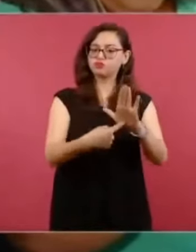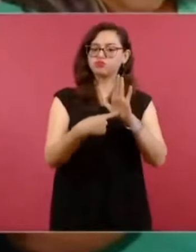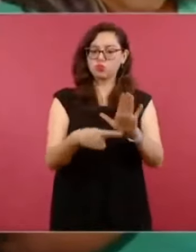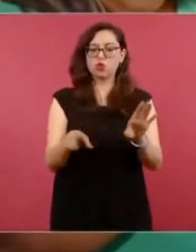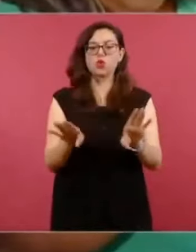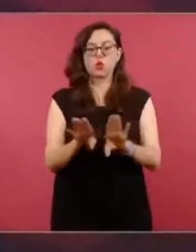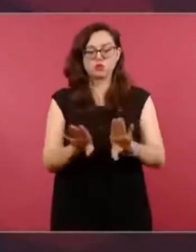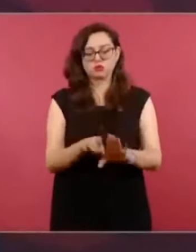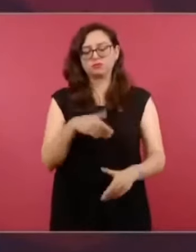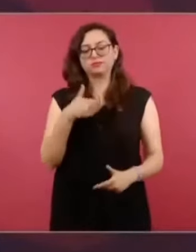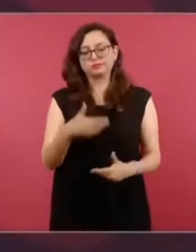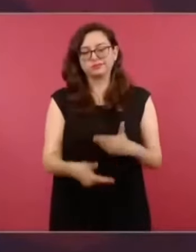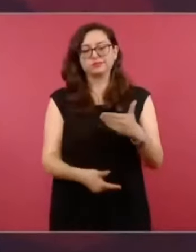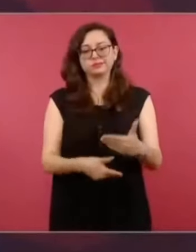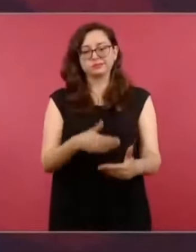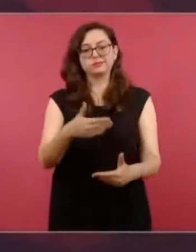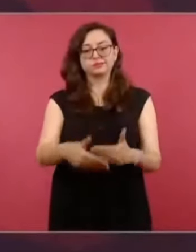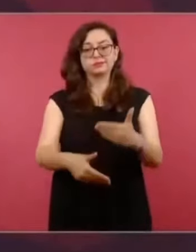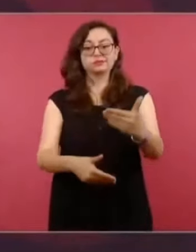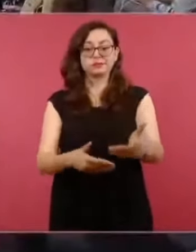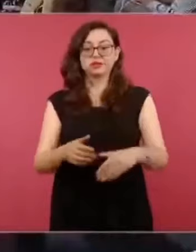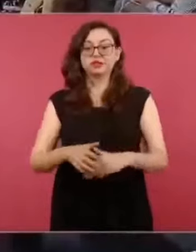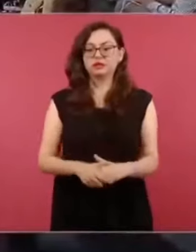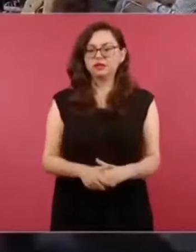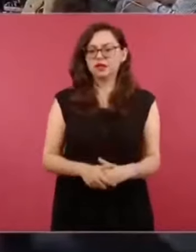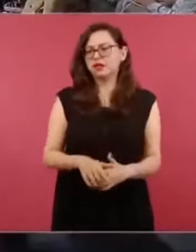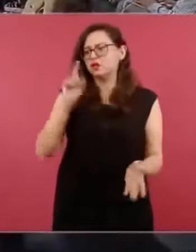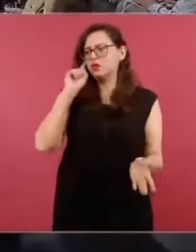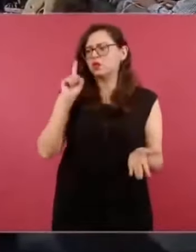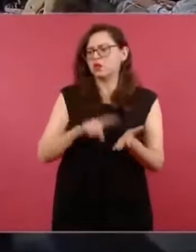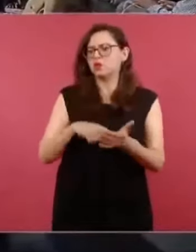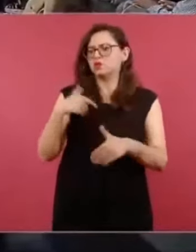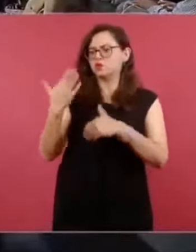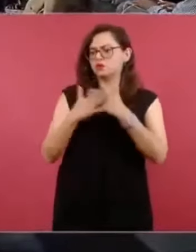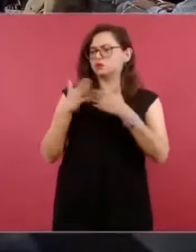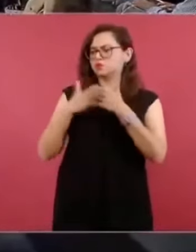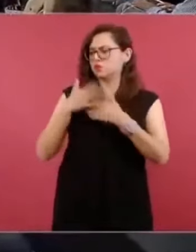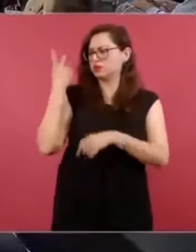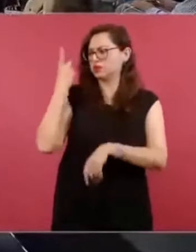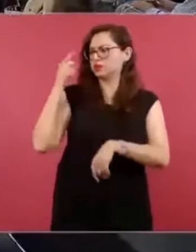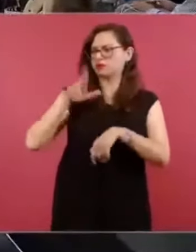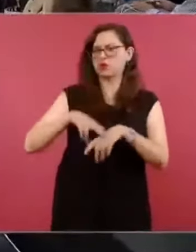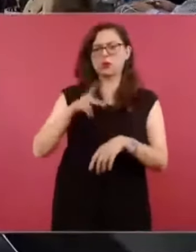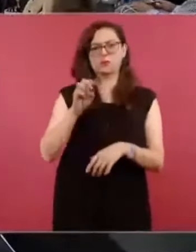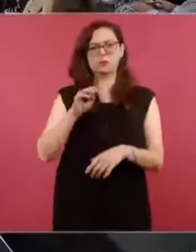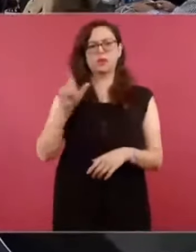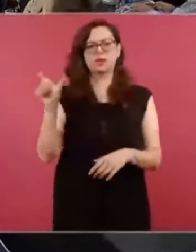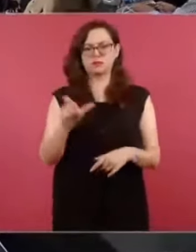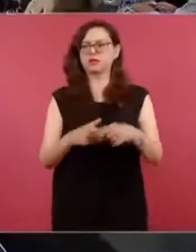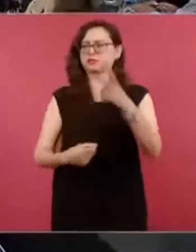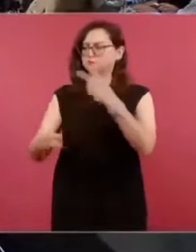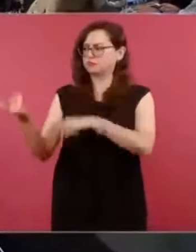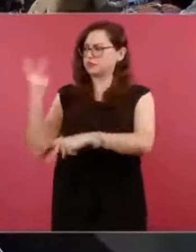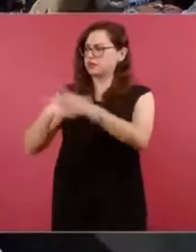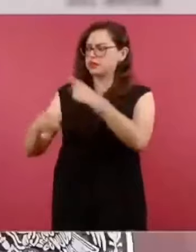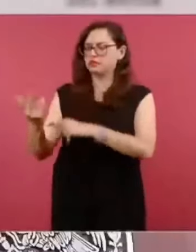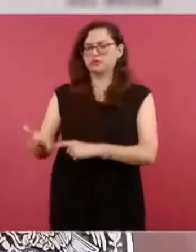las cosas de repente A lo mejor va a venir el director de Pemex a informar